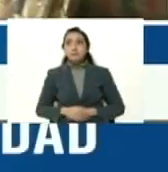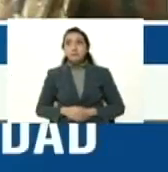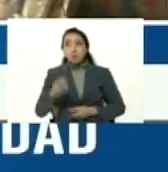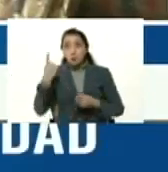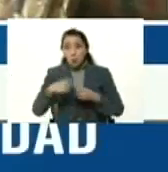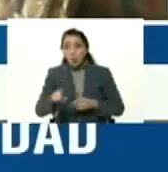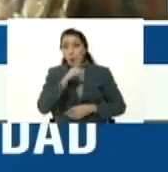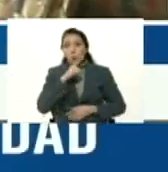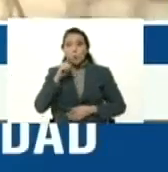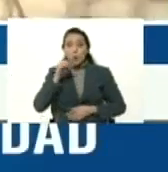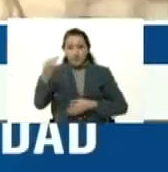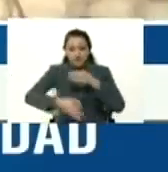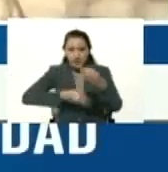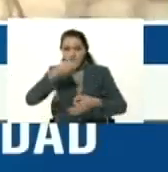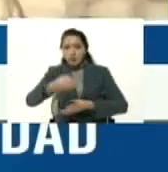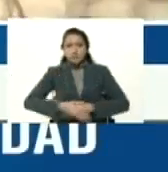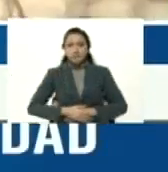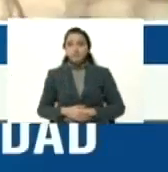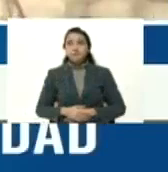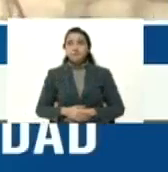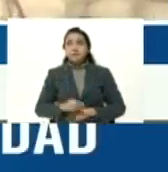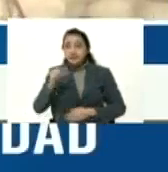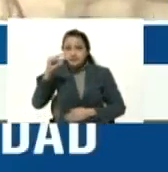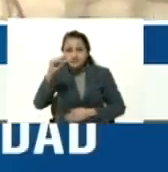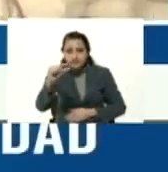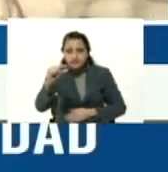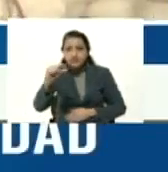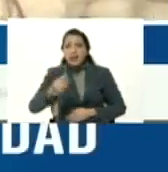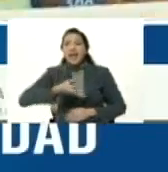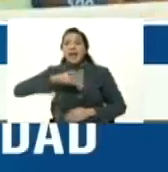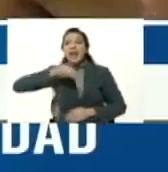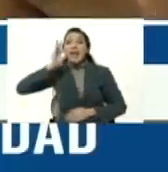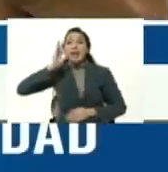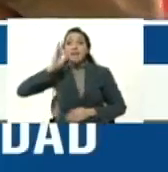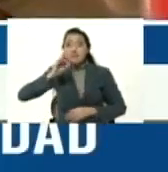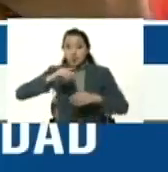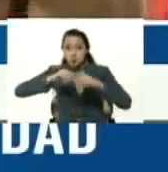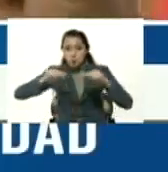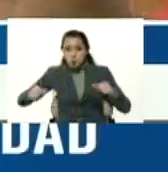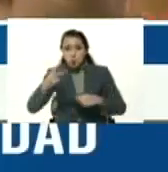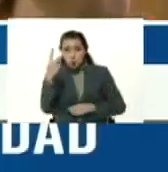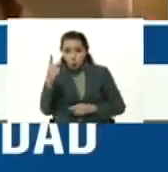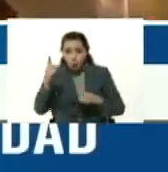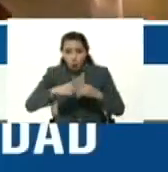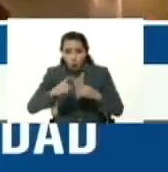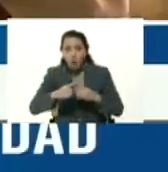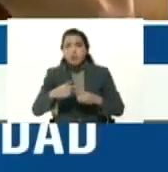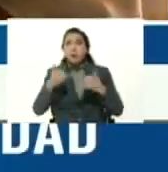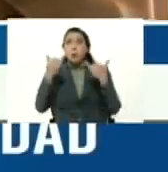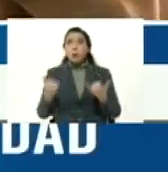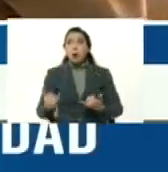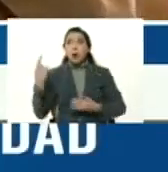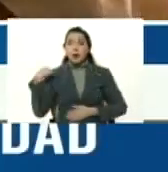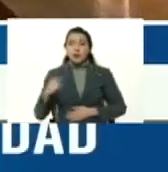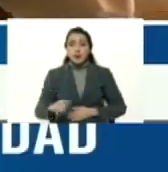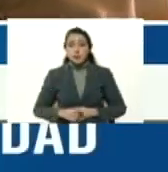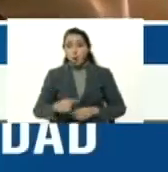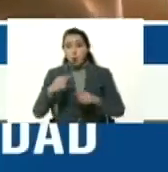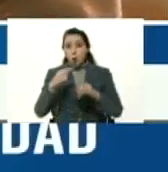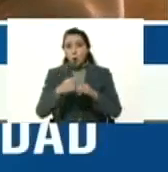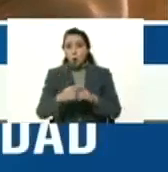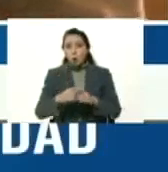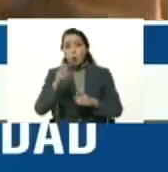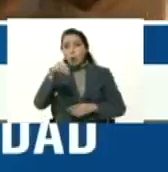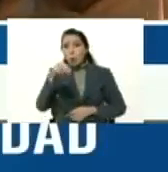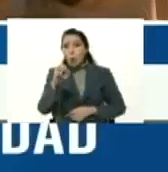Explícalo ahí. Acá tenemos las cápsulas de café venezolano. Tenemos varias presentaciones. En esta oportunidad tenemos acá Santa Cruz de Mora,